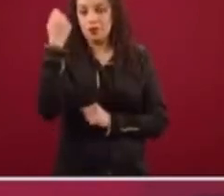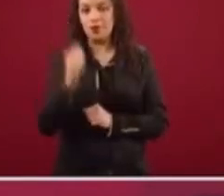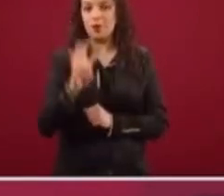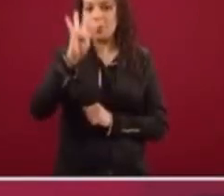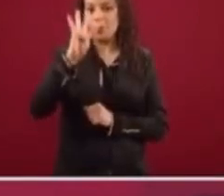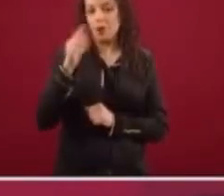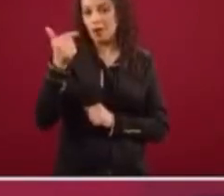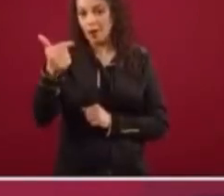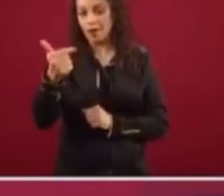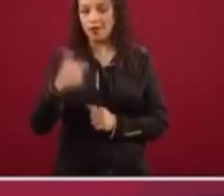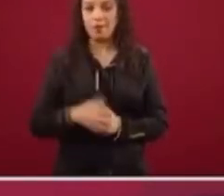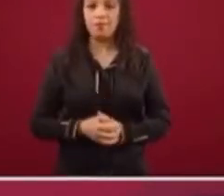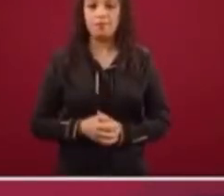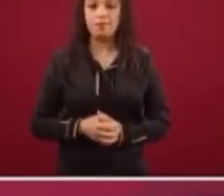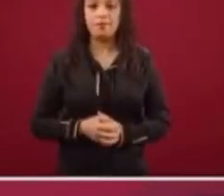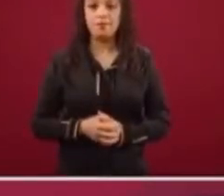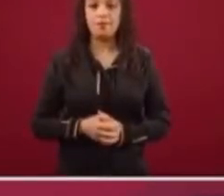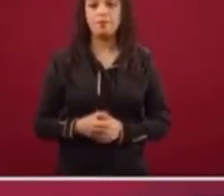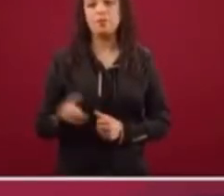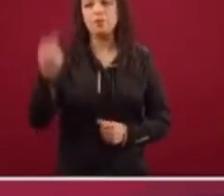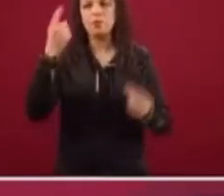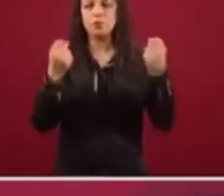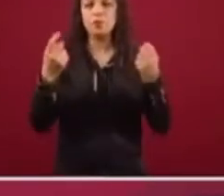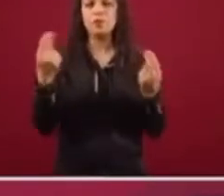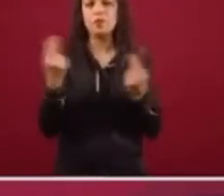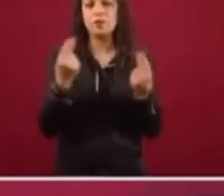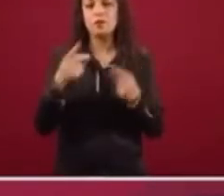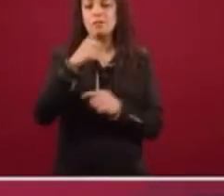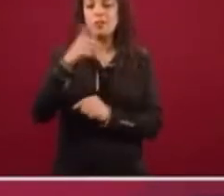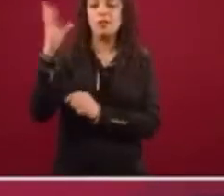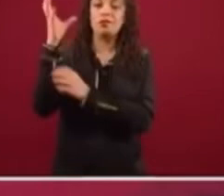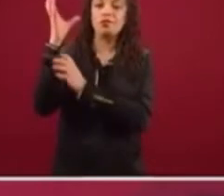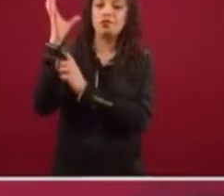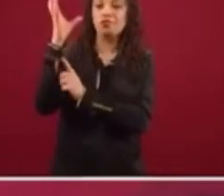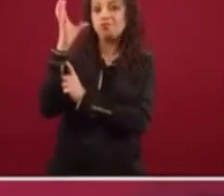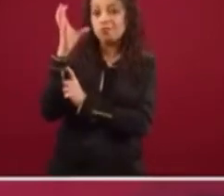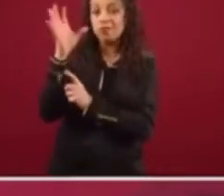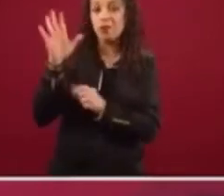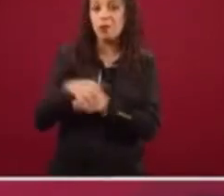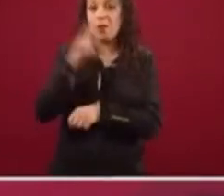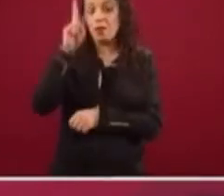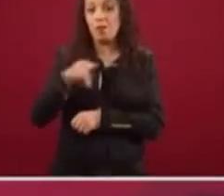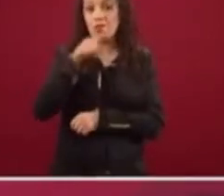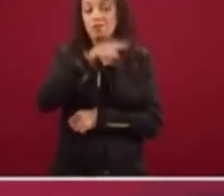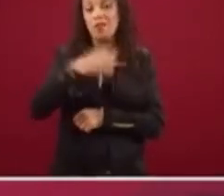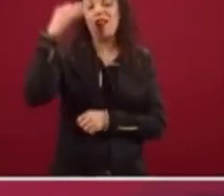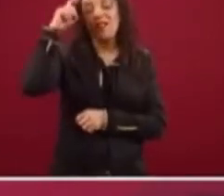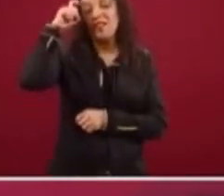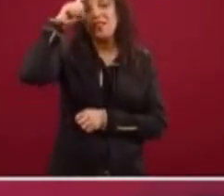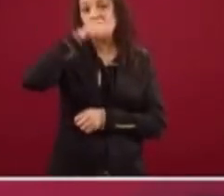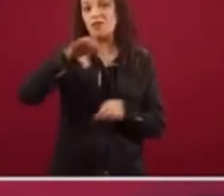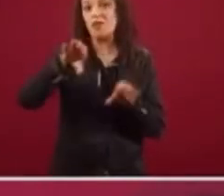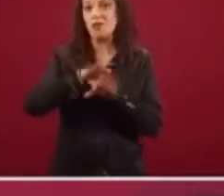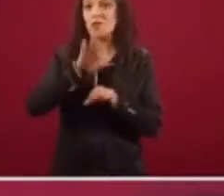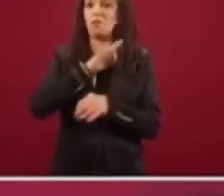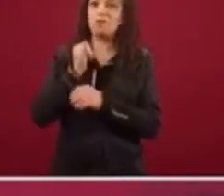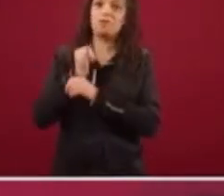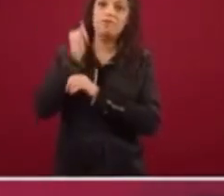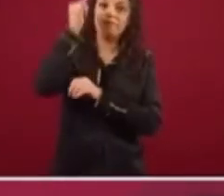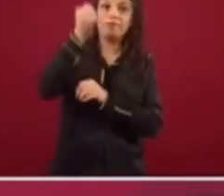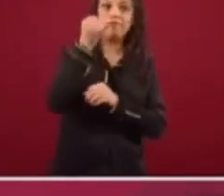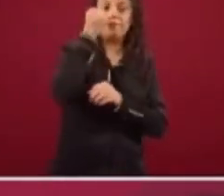mayoría en otras se necesitan tecnologías satelitales porque es difícil llegar pero vamos bien y